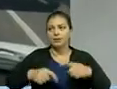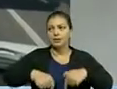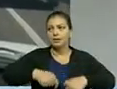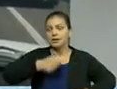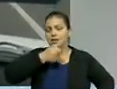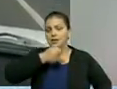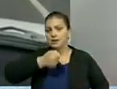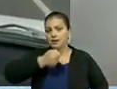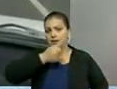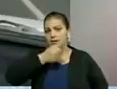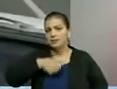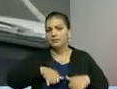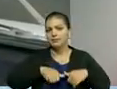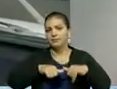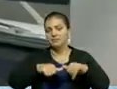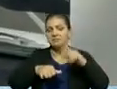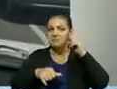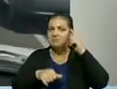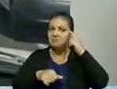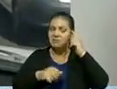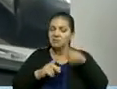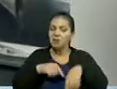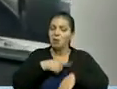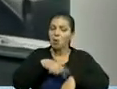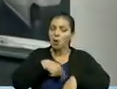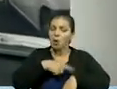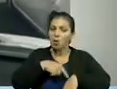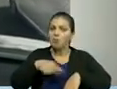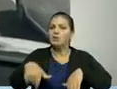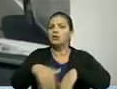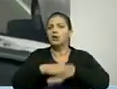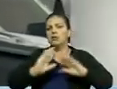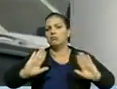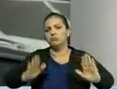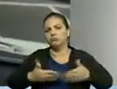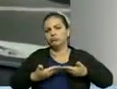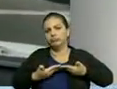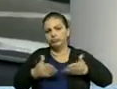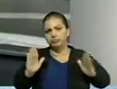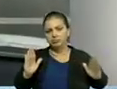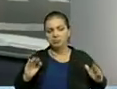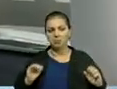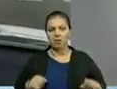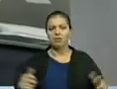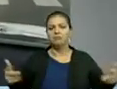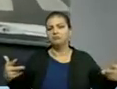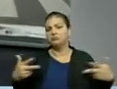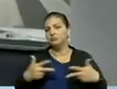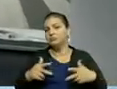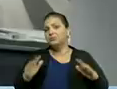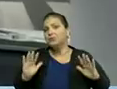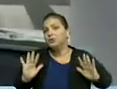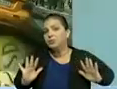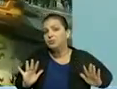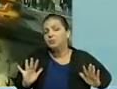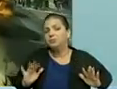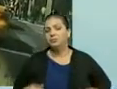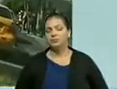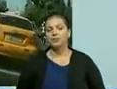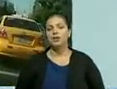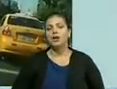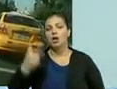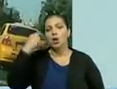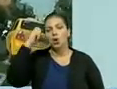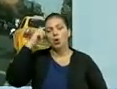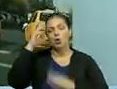a habilitar el paso vehicular, pero nosotros vamos a estar aquí en este sector pendientes de lo que ocurra. Sabemos que el gobernador del Guayas está